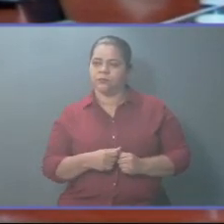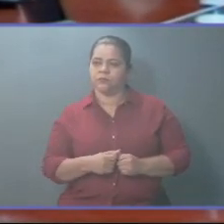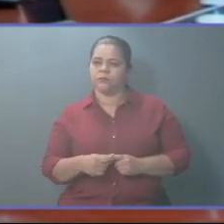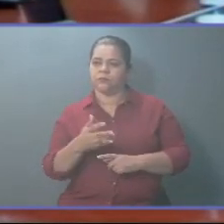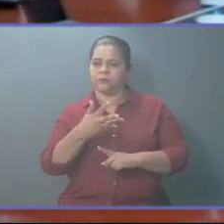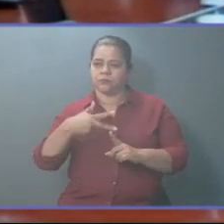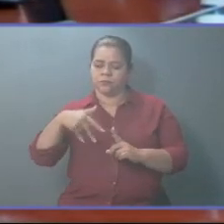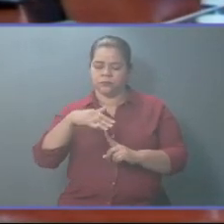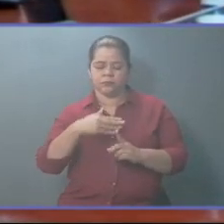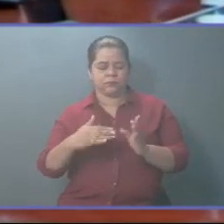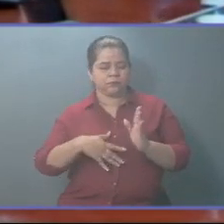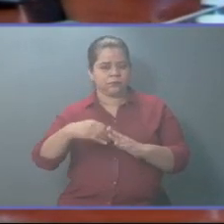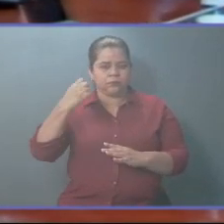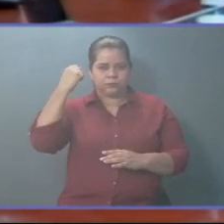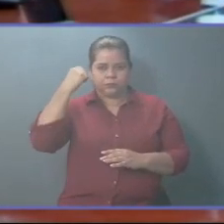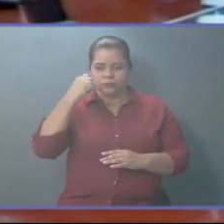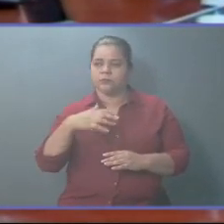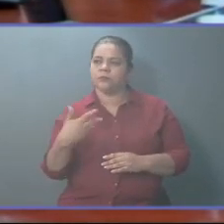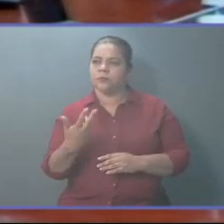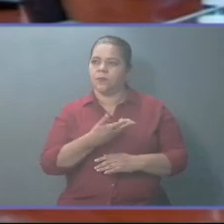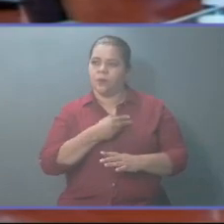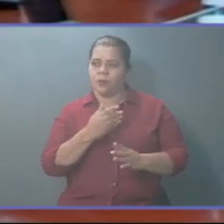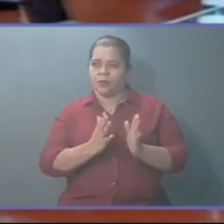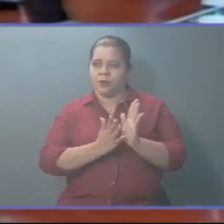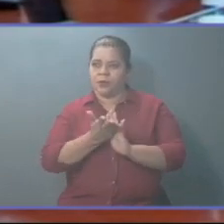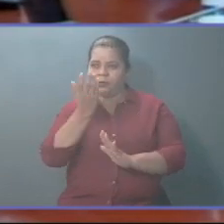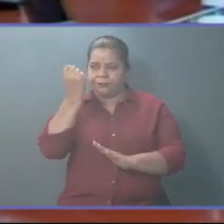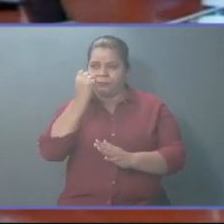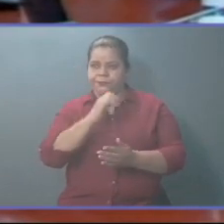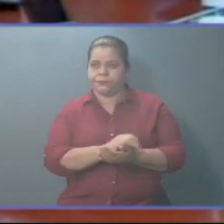situación de vital importancia y de trascendencia.